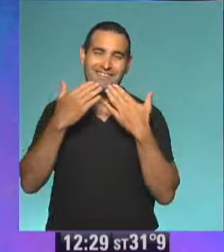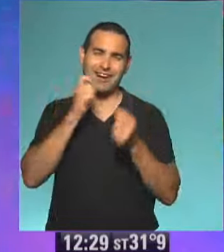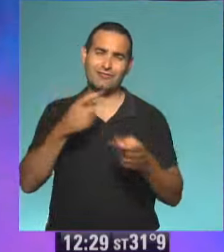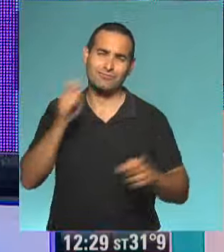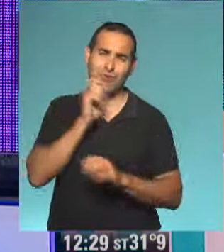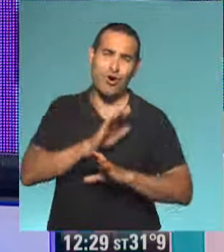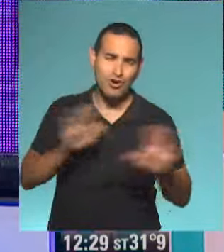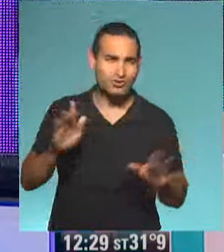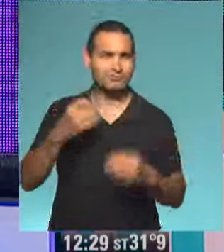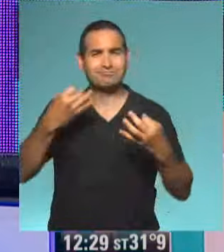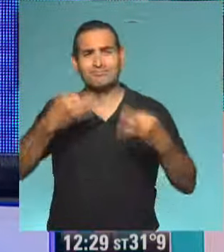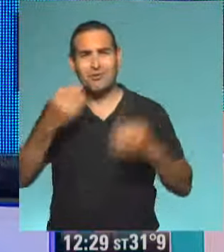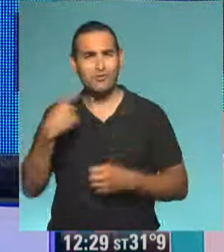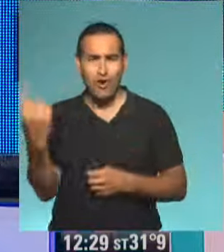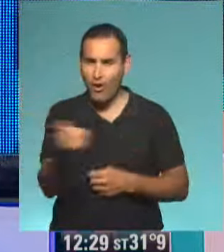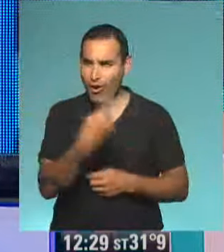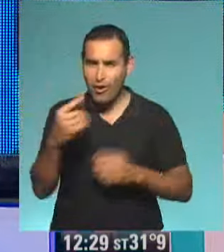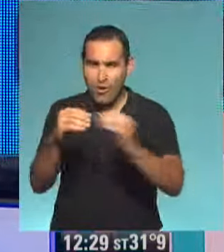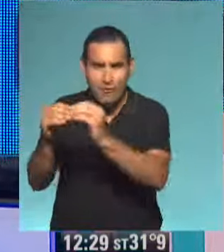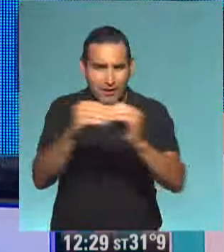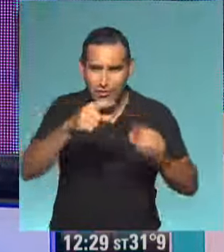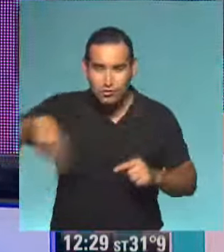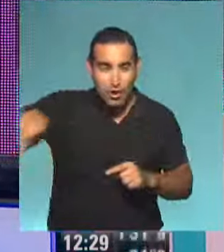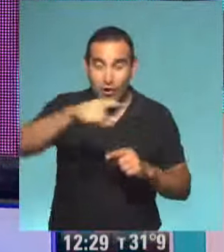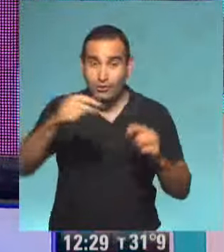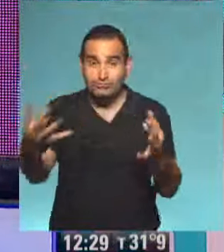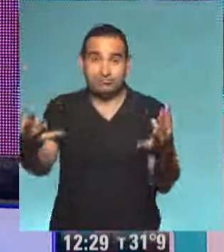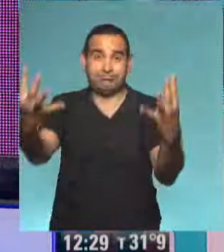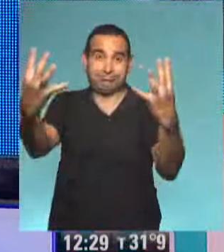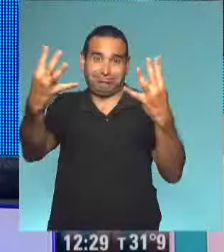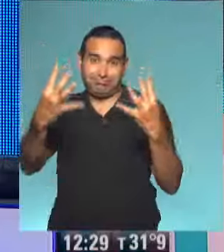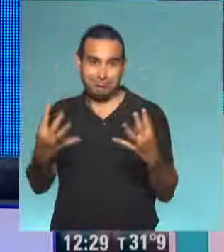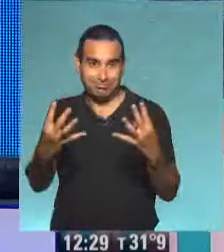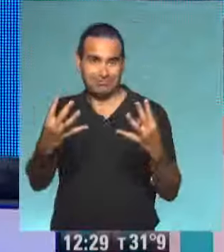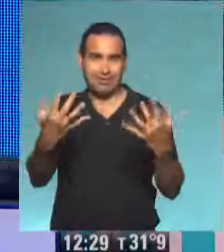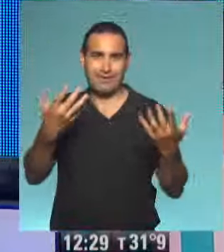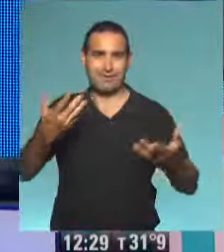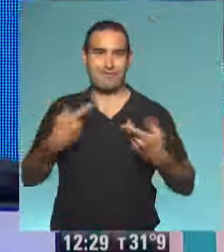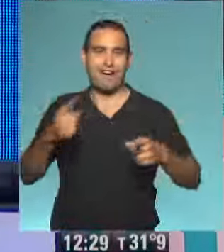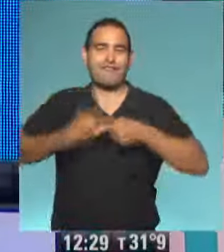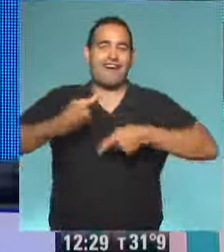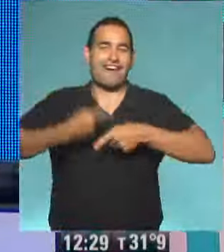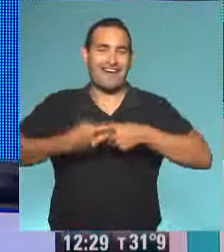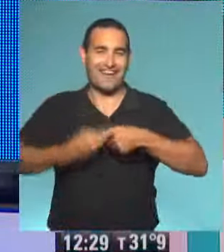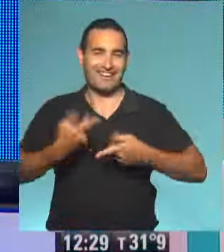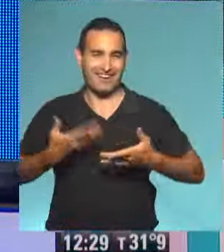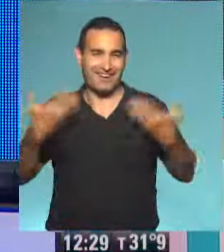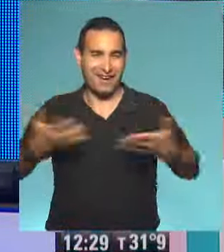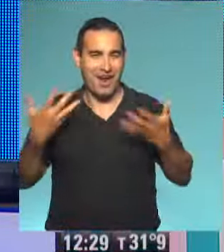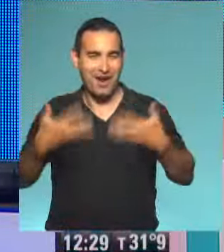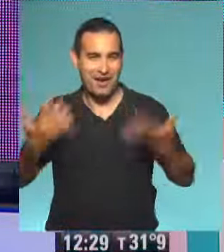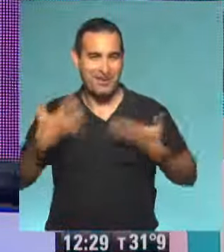Qué hermoso como todo el estudio de golpe se ha generado acá todo un clima de festejo y de